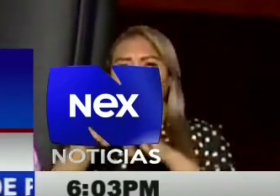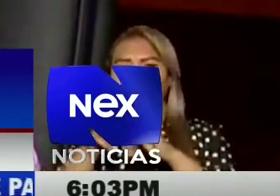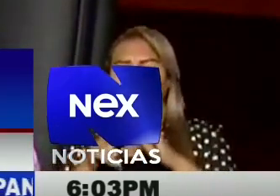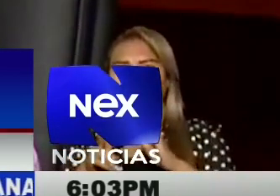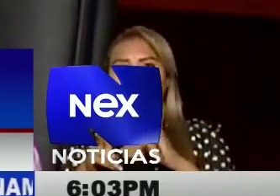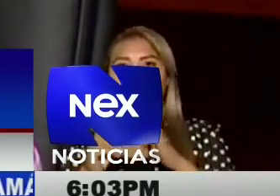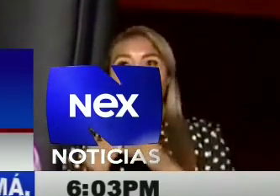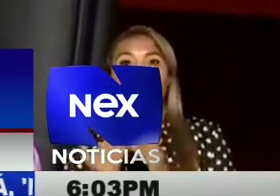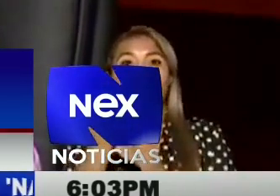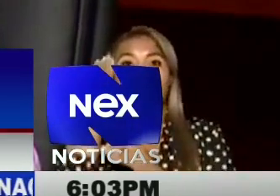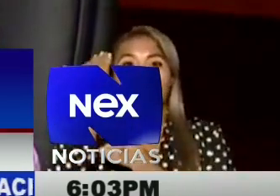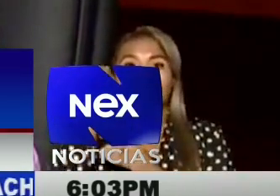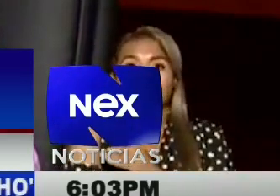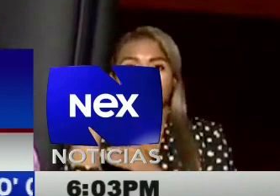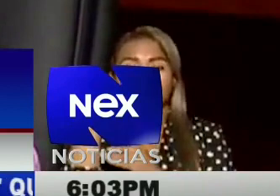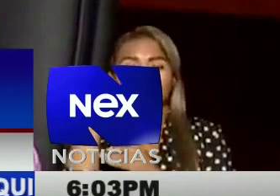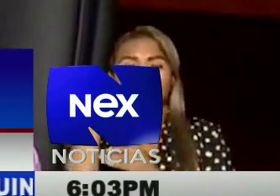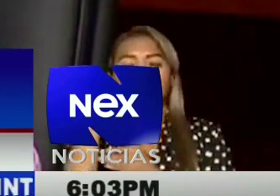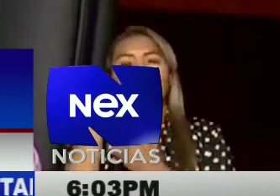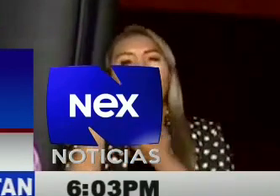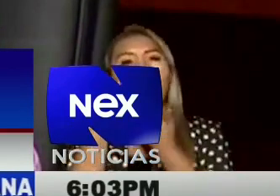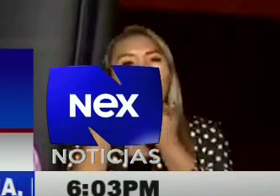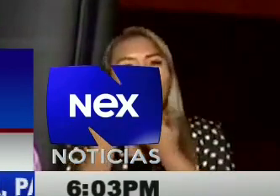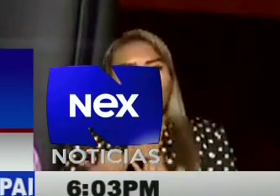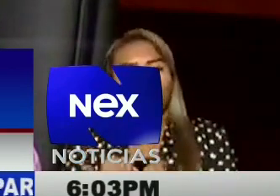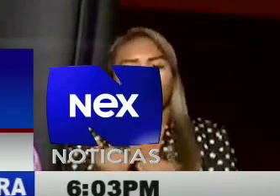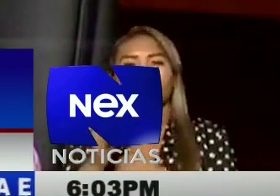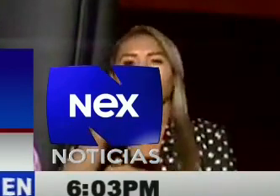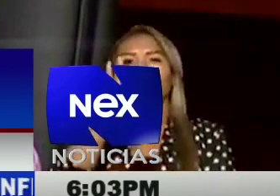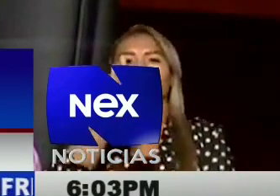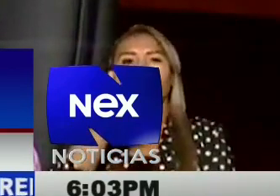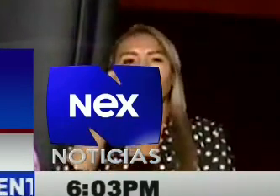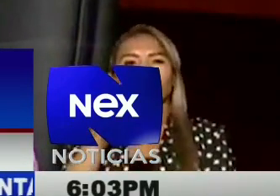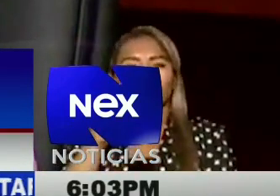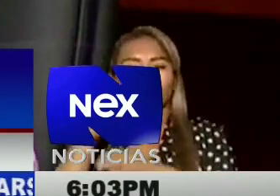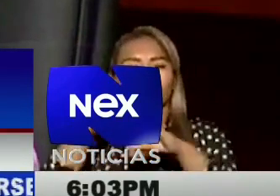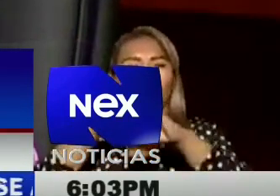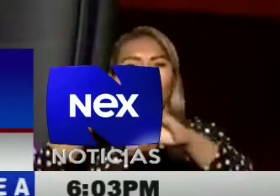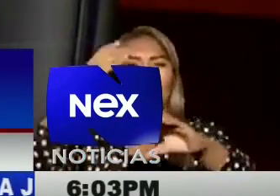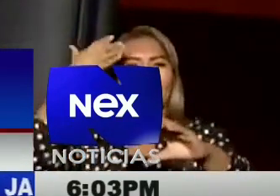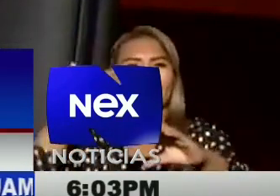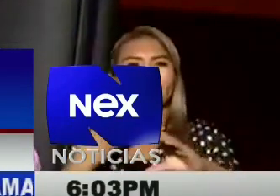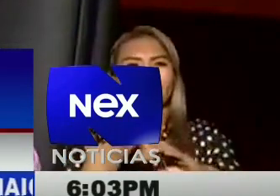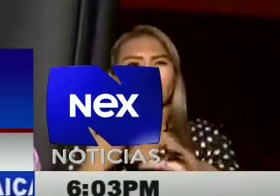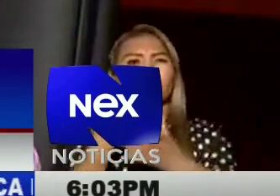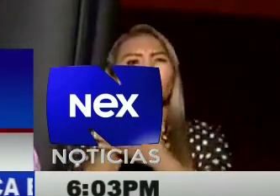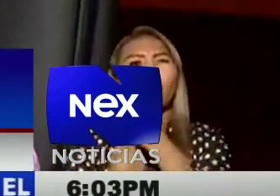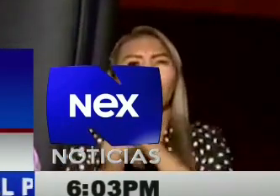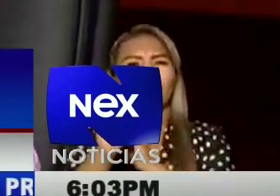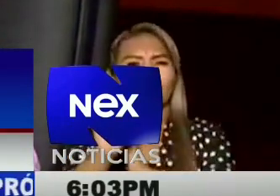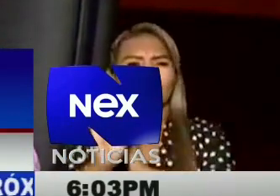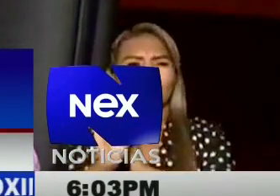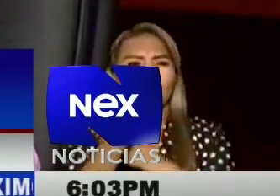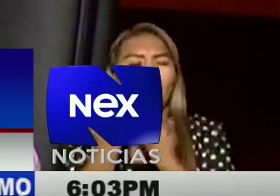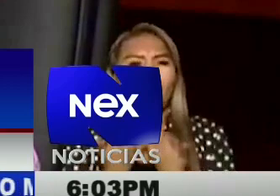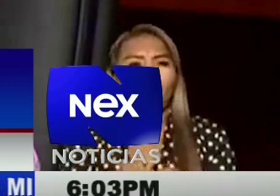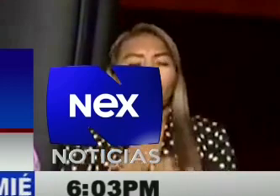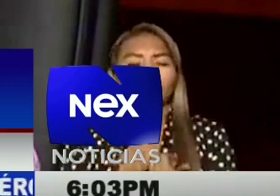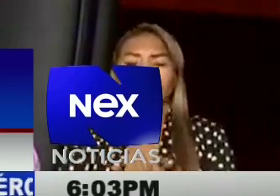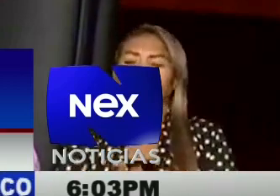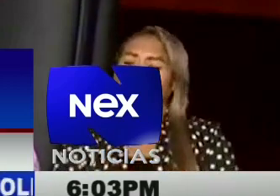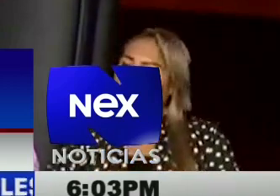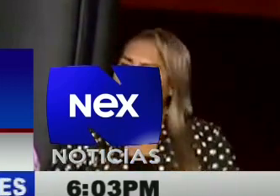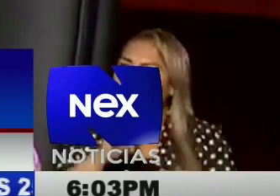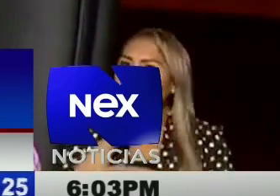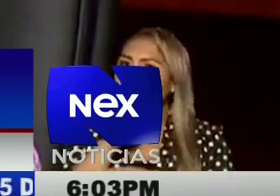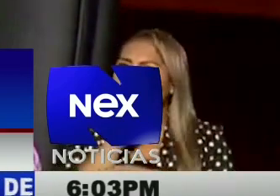ahora, si acaso, tiene 400 circulando, lo que provoca un caos en el